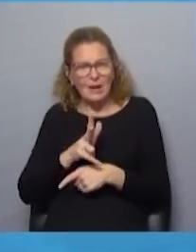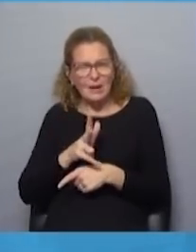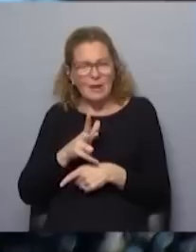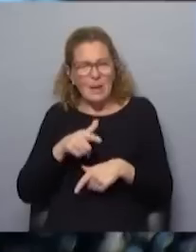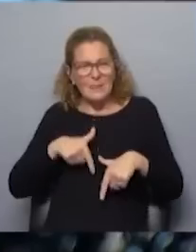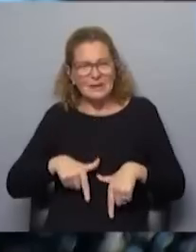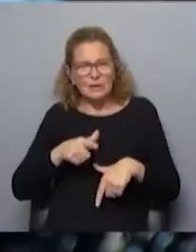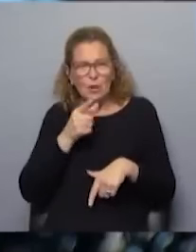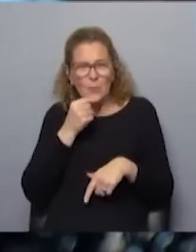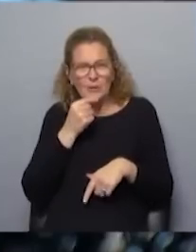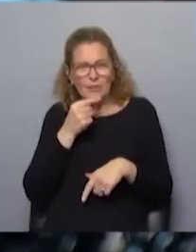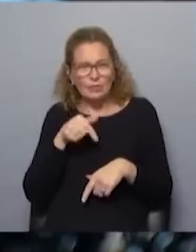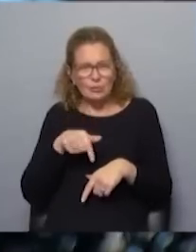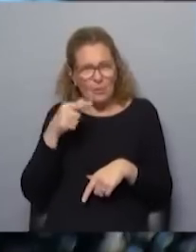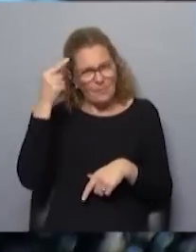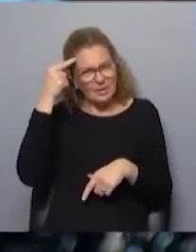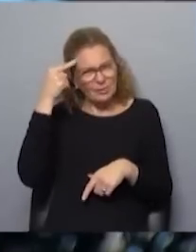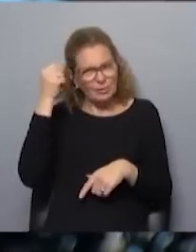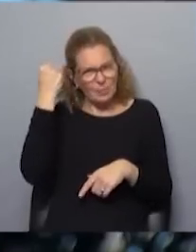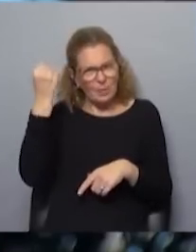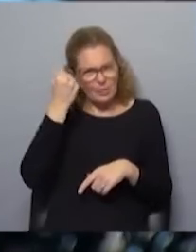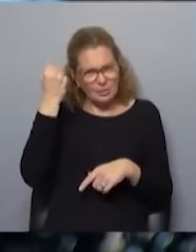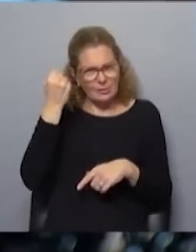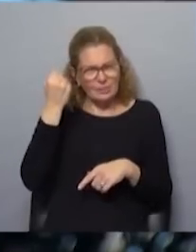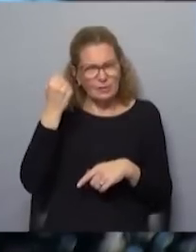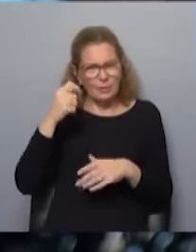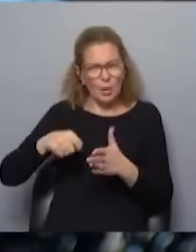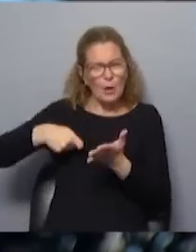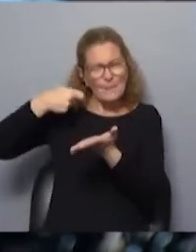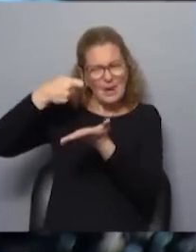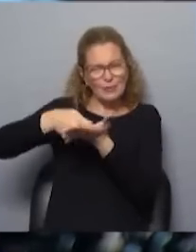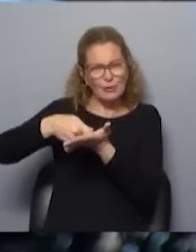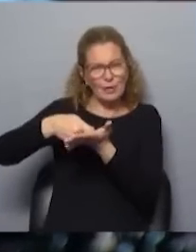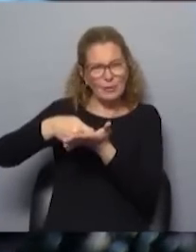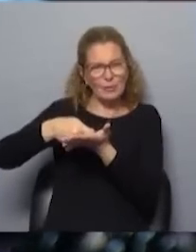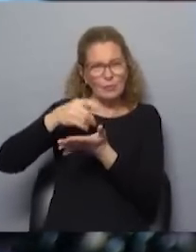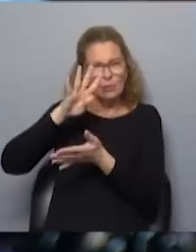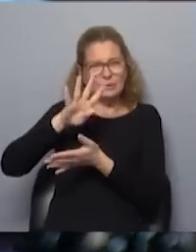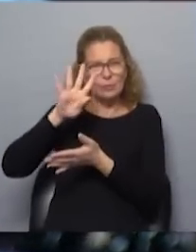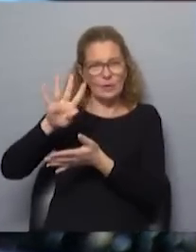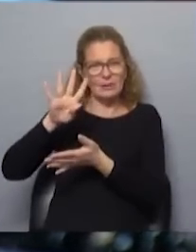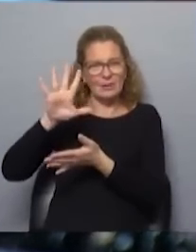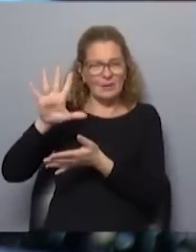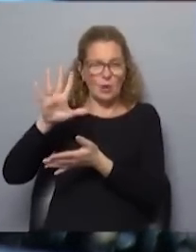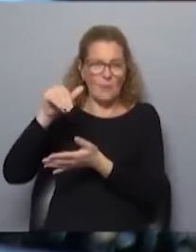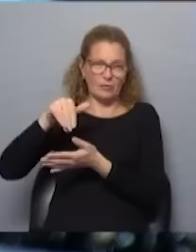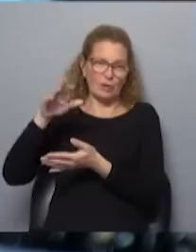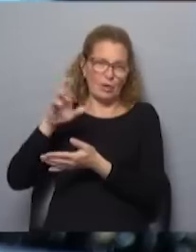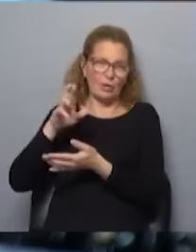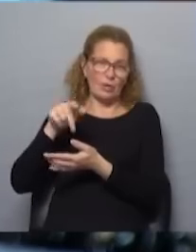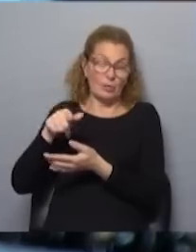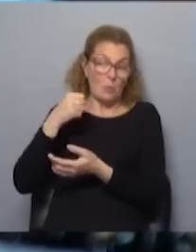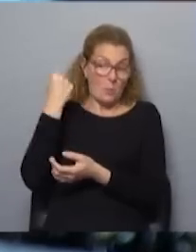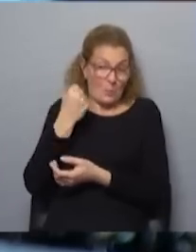yo creo que lo esencial estuvo en la enorme inversión que implicaba de 445 millones de mayor creo que eso fue muy relevante